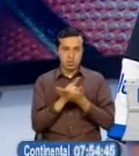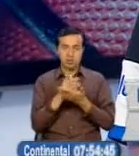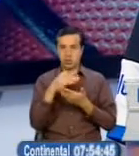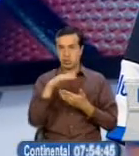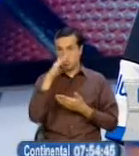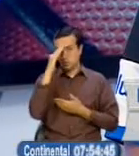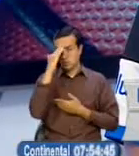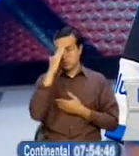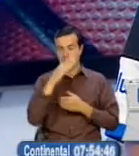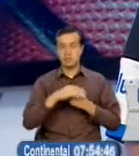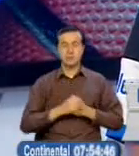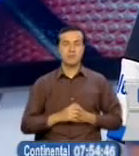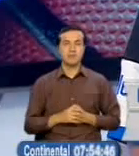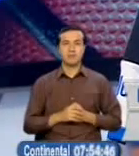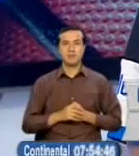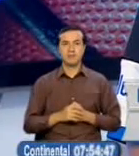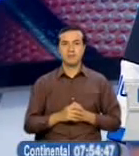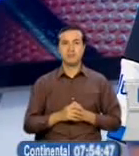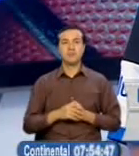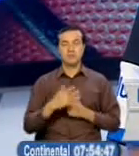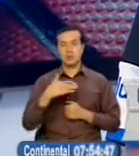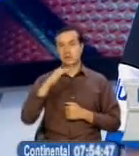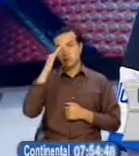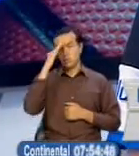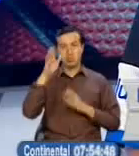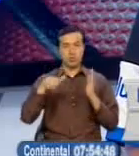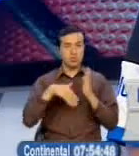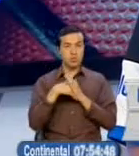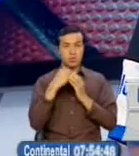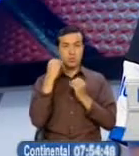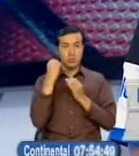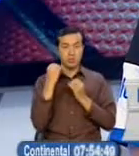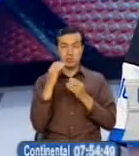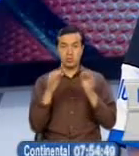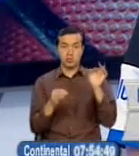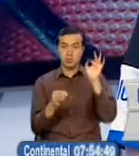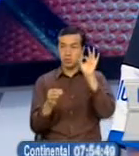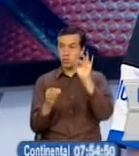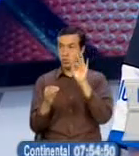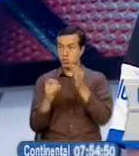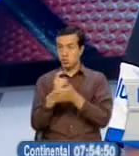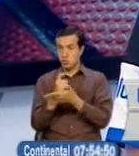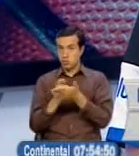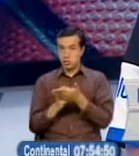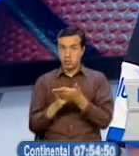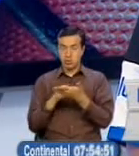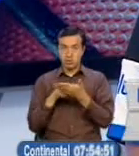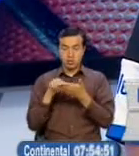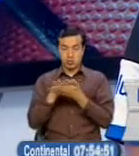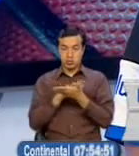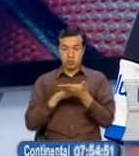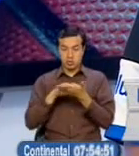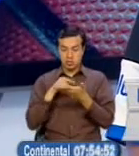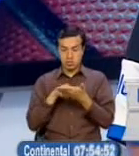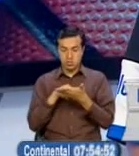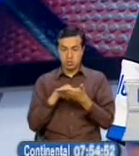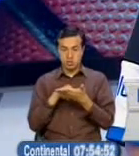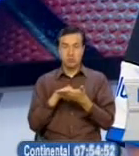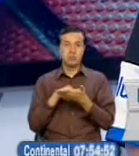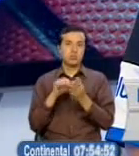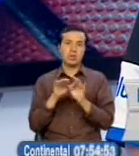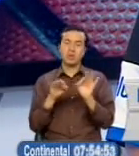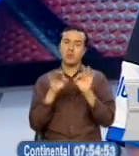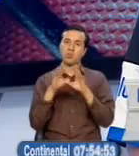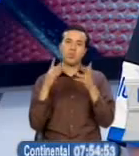saben cómo utilizar toda esa información que damos en una carta topográfica para poder moverse en el terreno, hace una